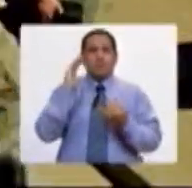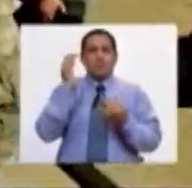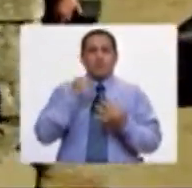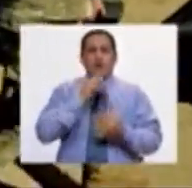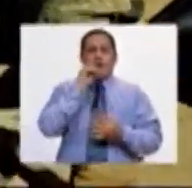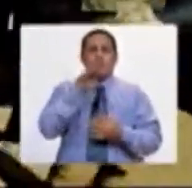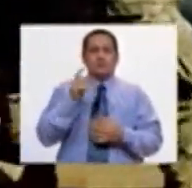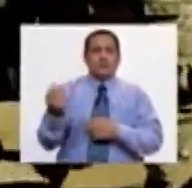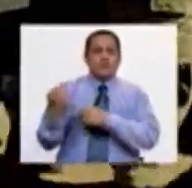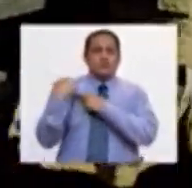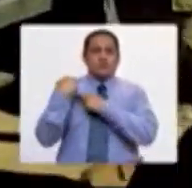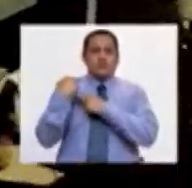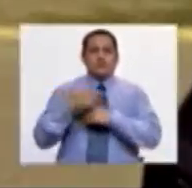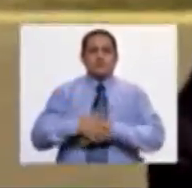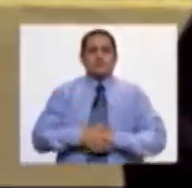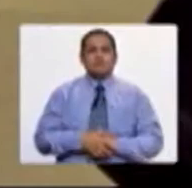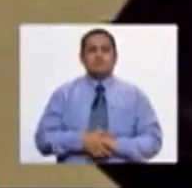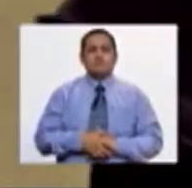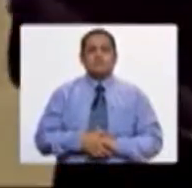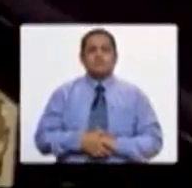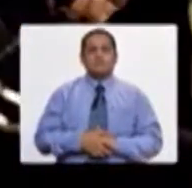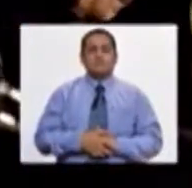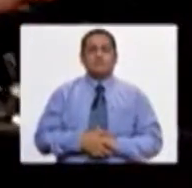al llamamiento forzoso.